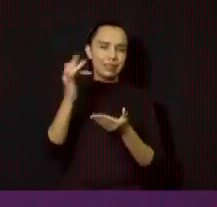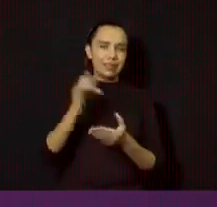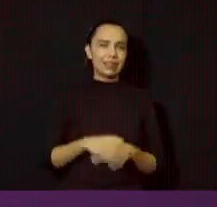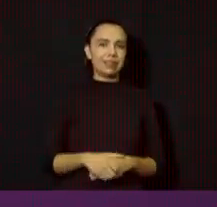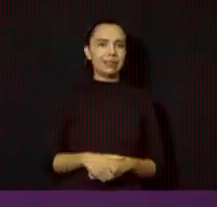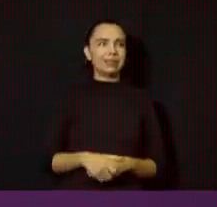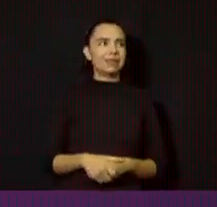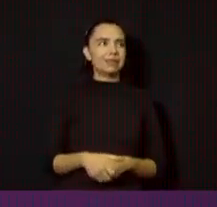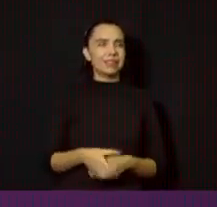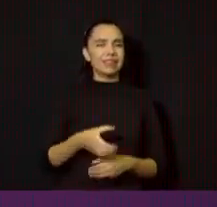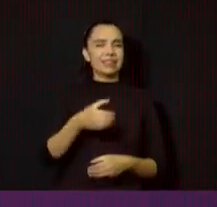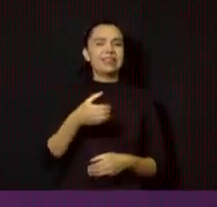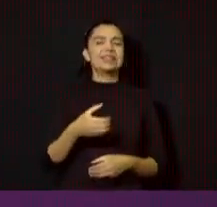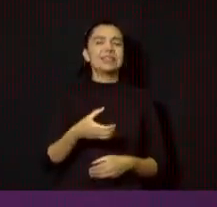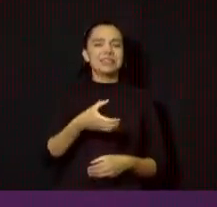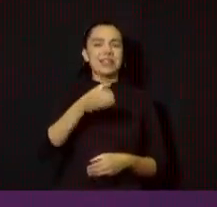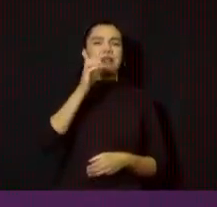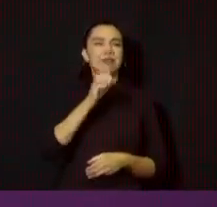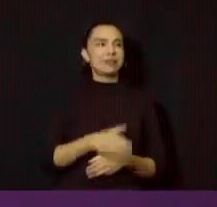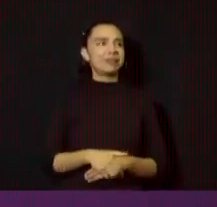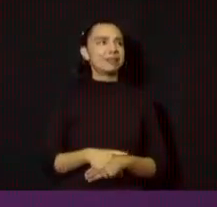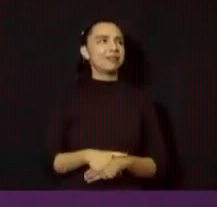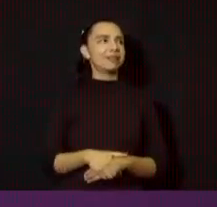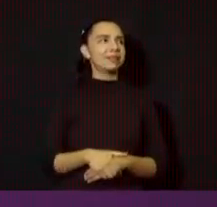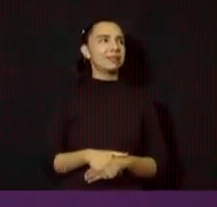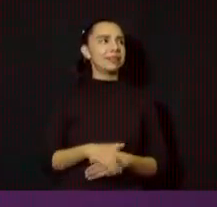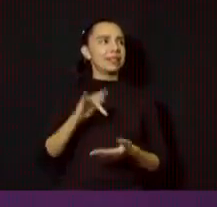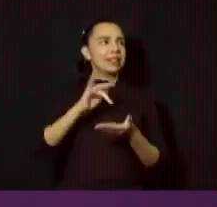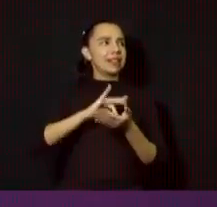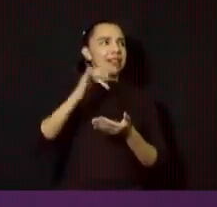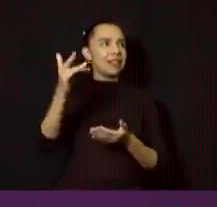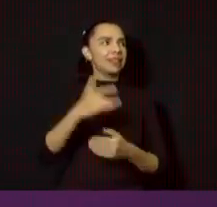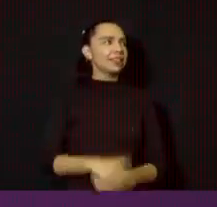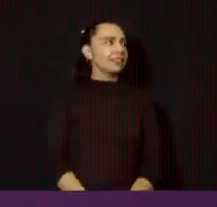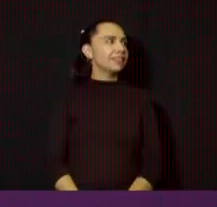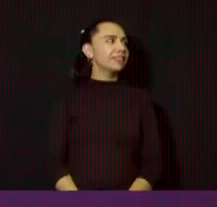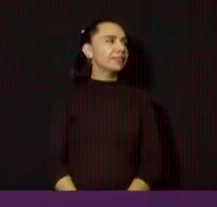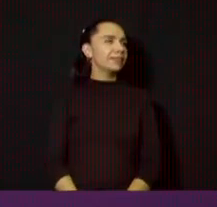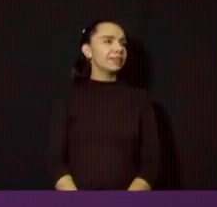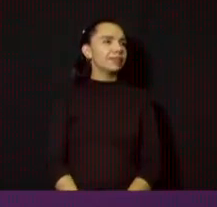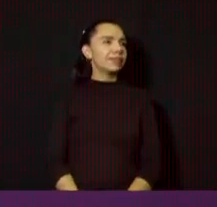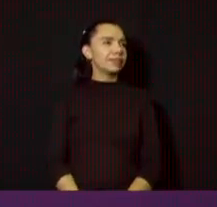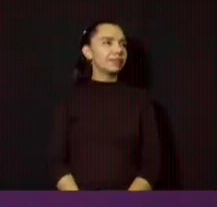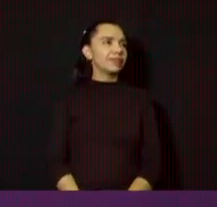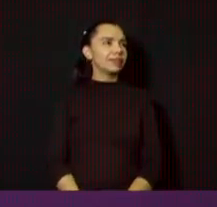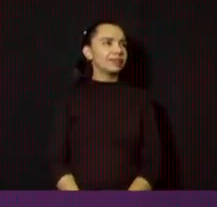Salud. Salud, Jacinto. Gracias. Gracias.